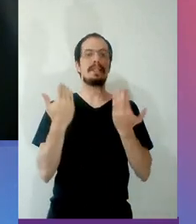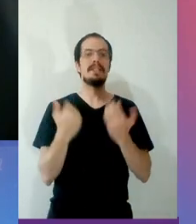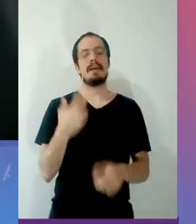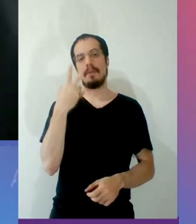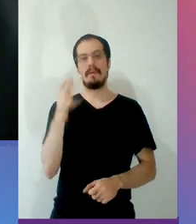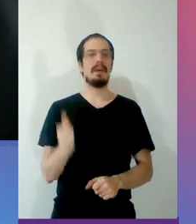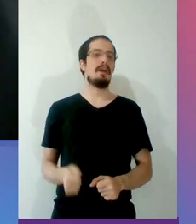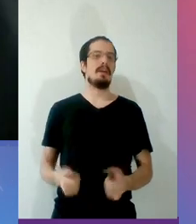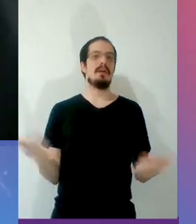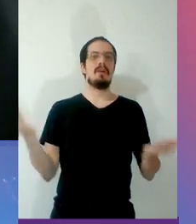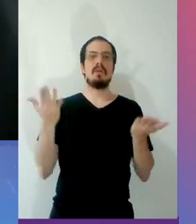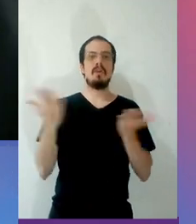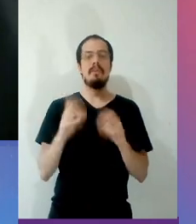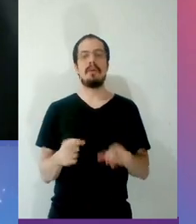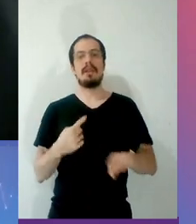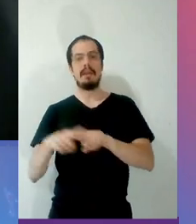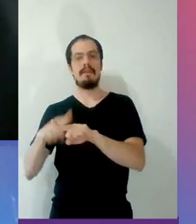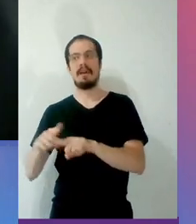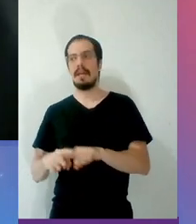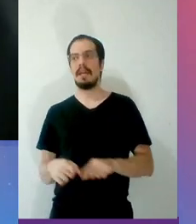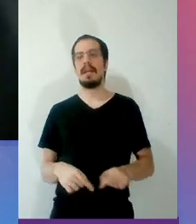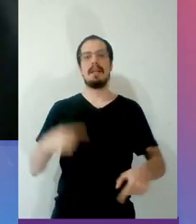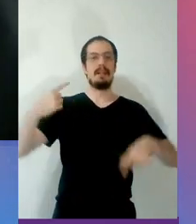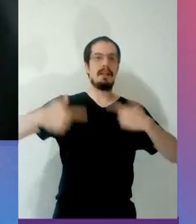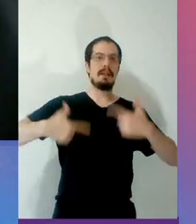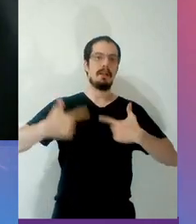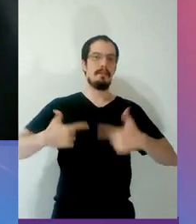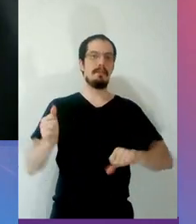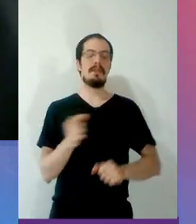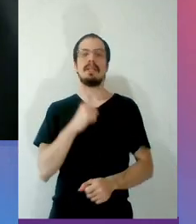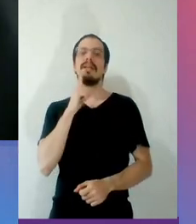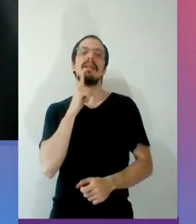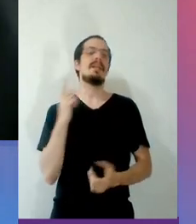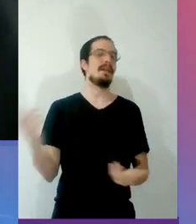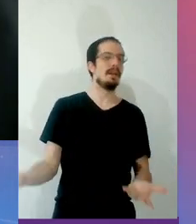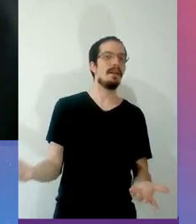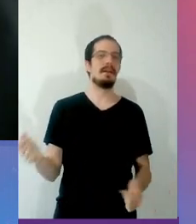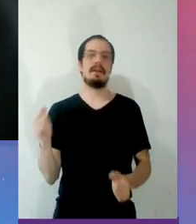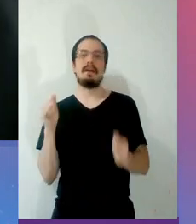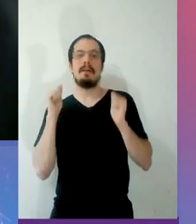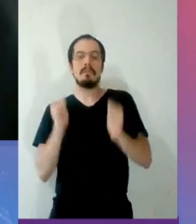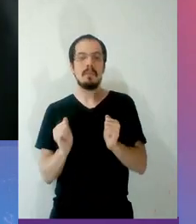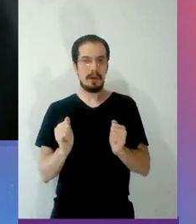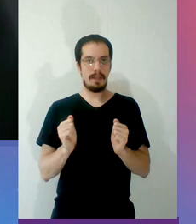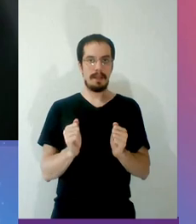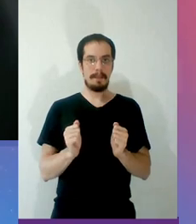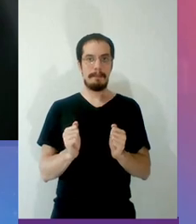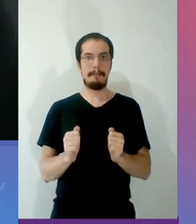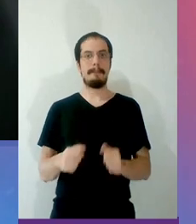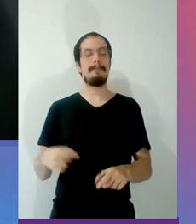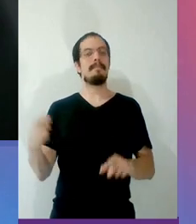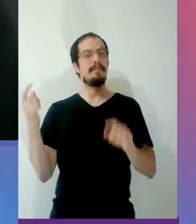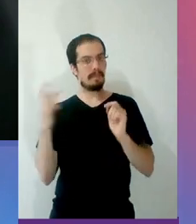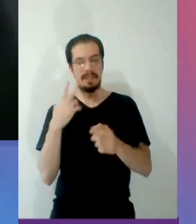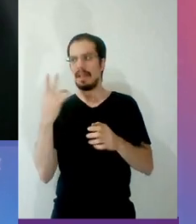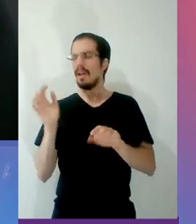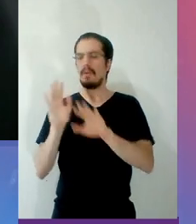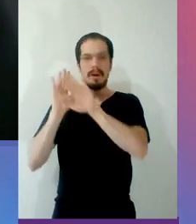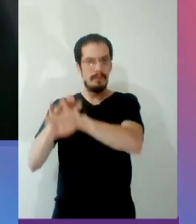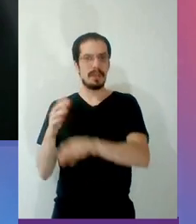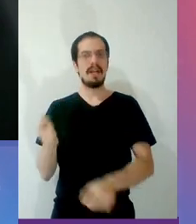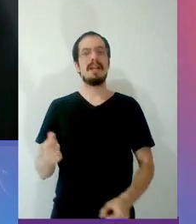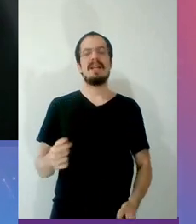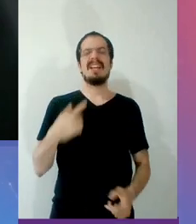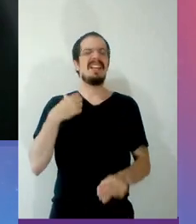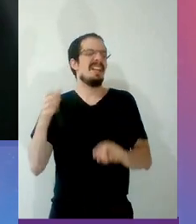actores involucrados en poder identificar de qué estamos hablando y cuál es la masa de personas, de familias, de niños,